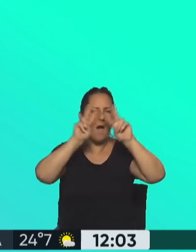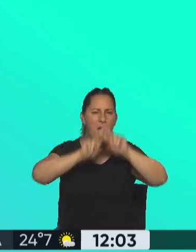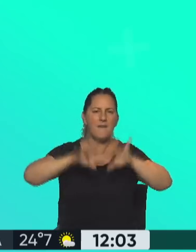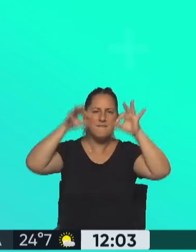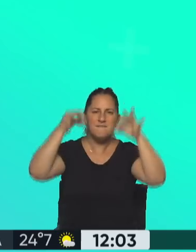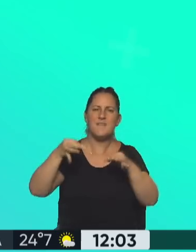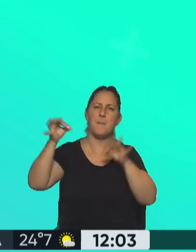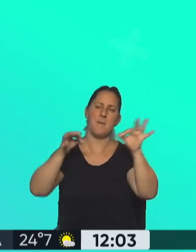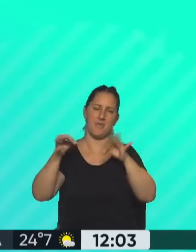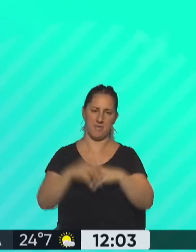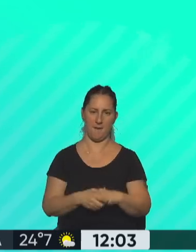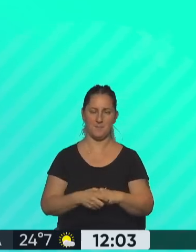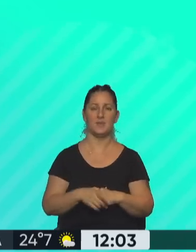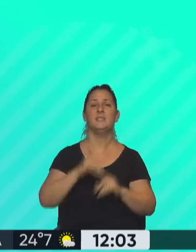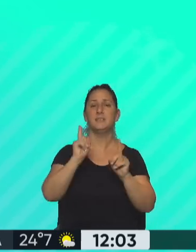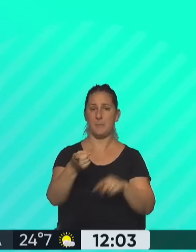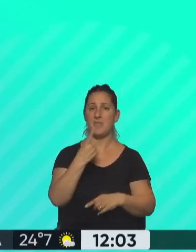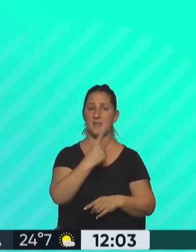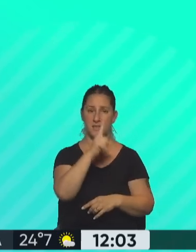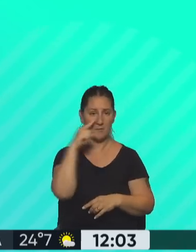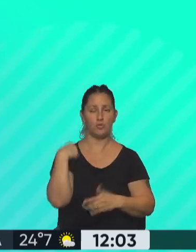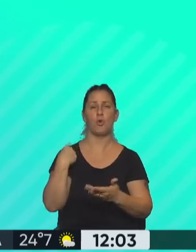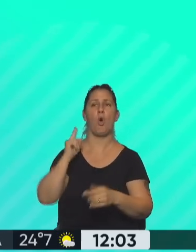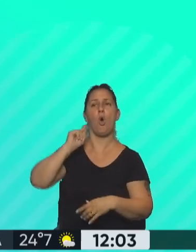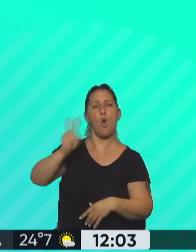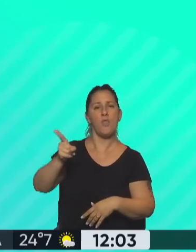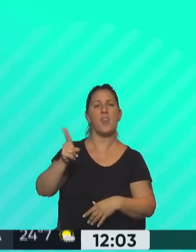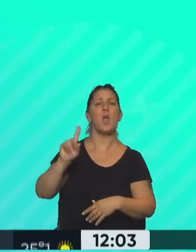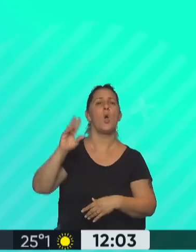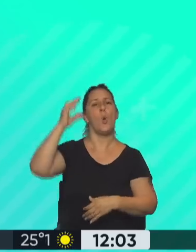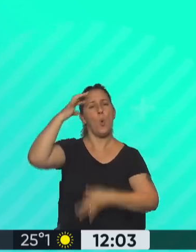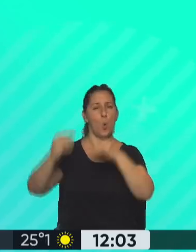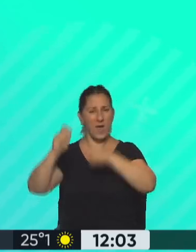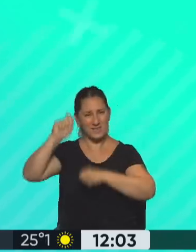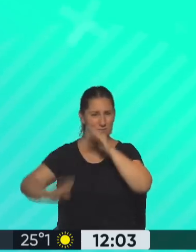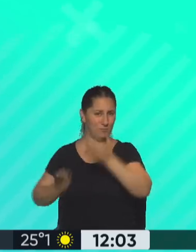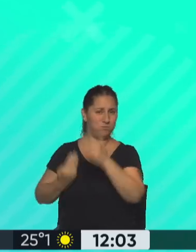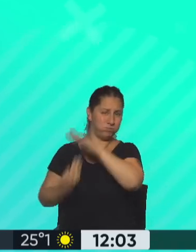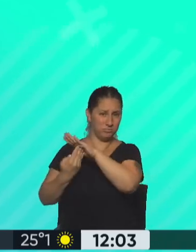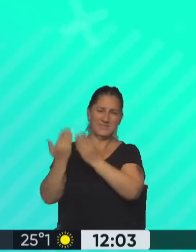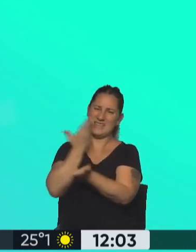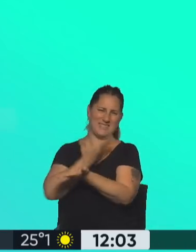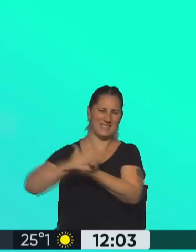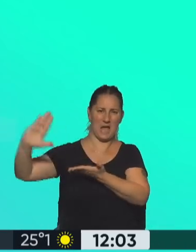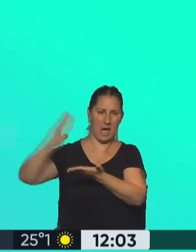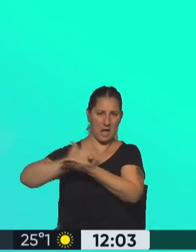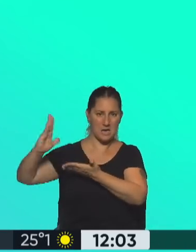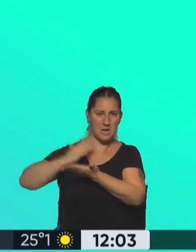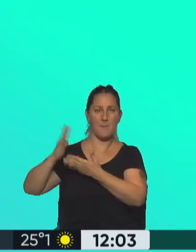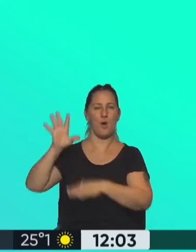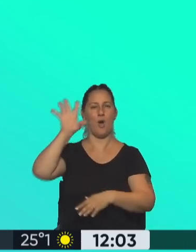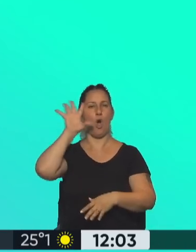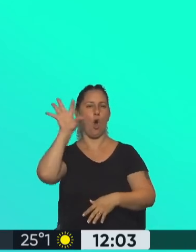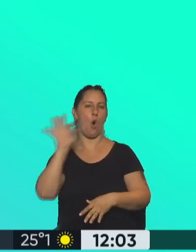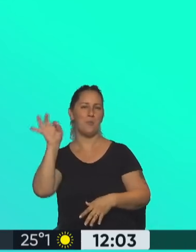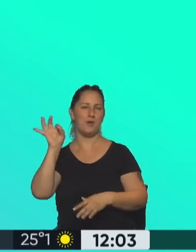cautelar dispuesta. Además, dice el presidente, he ordenado recusar a los jueces del máximo tribunal porque, habiendo fijado posición sobre la